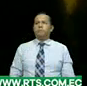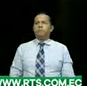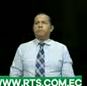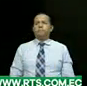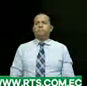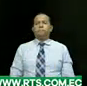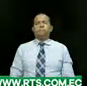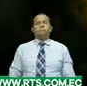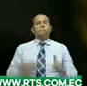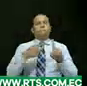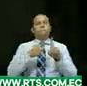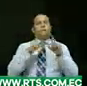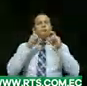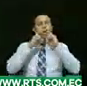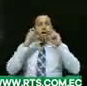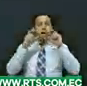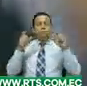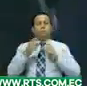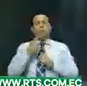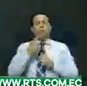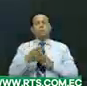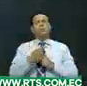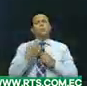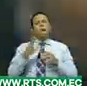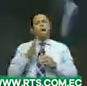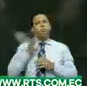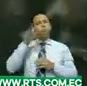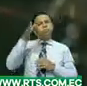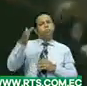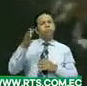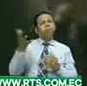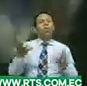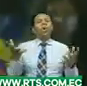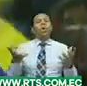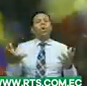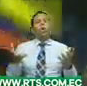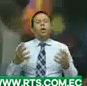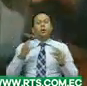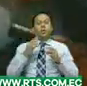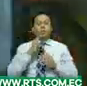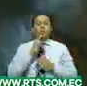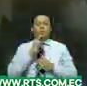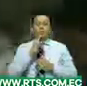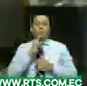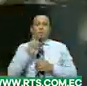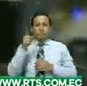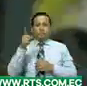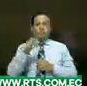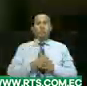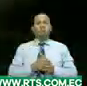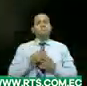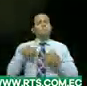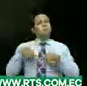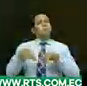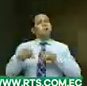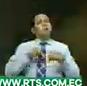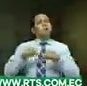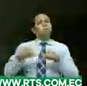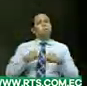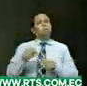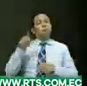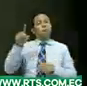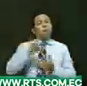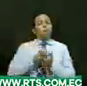Andrés Arauz continúa cumpliendo agenda, pero en esta ocasión fue en Estados Unidos. Desde Nueva York, el candidato